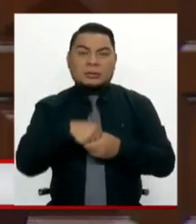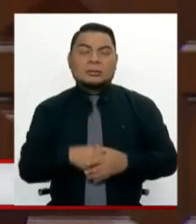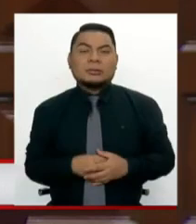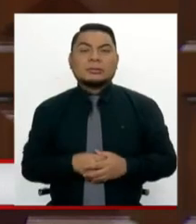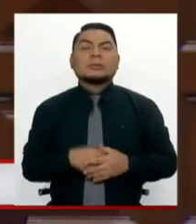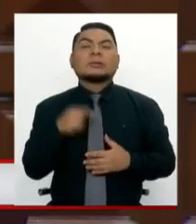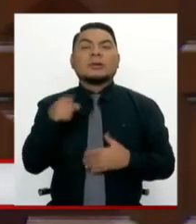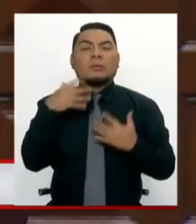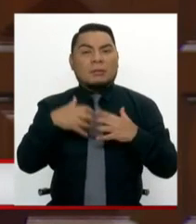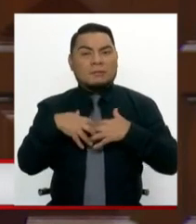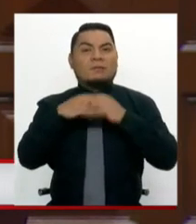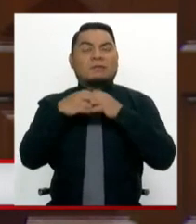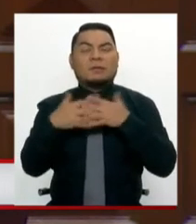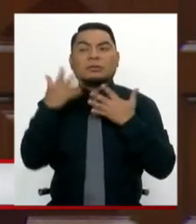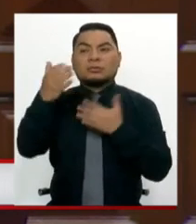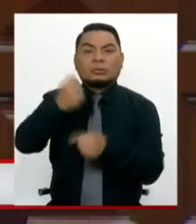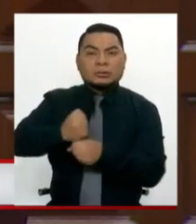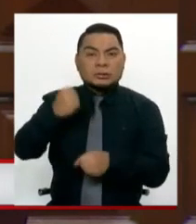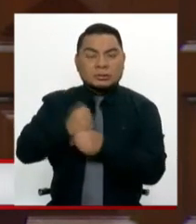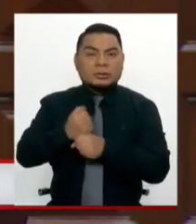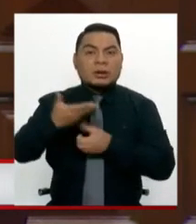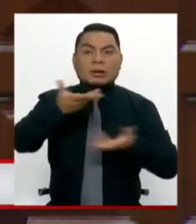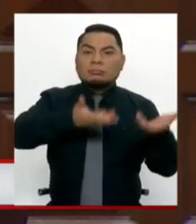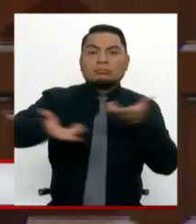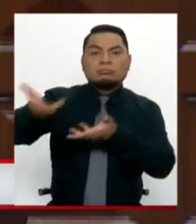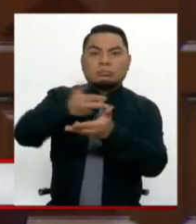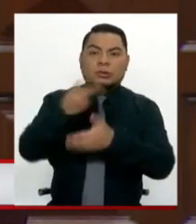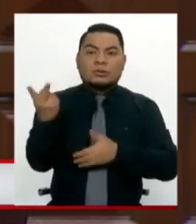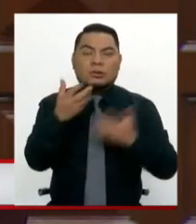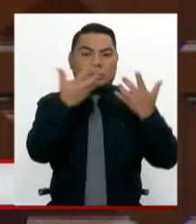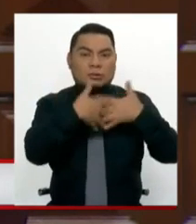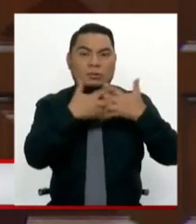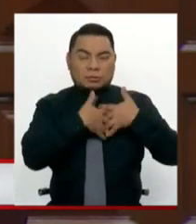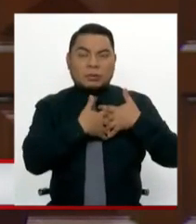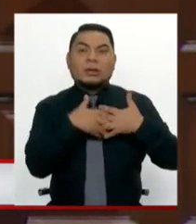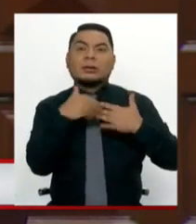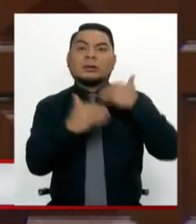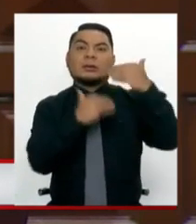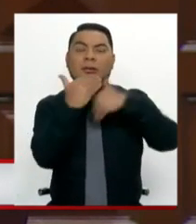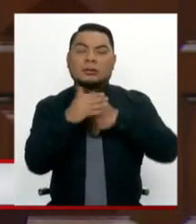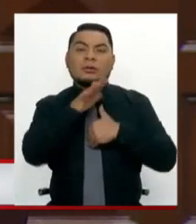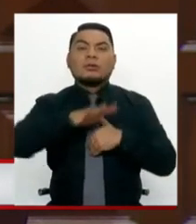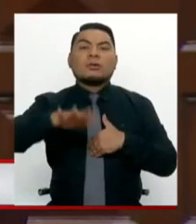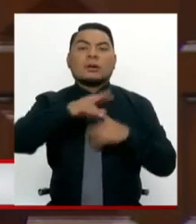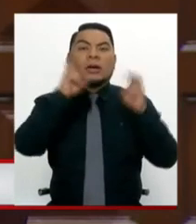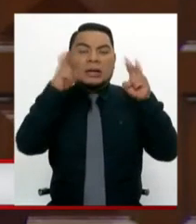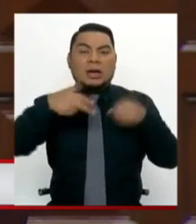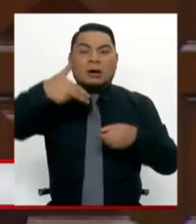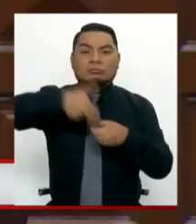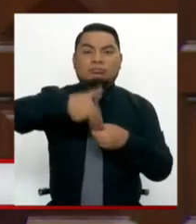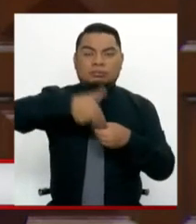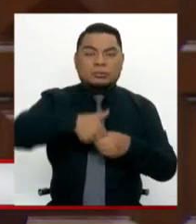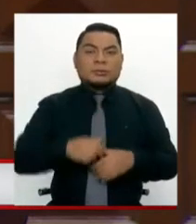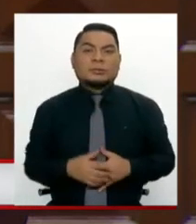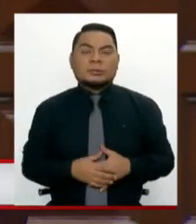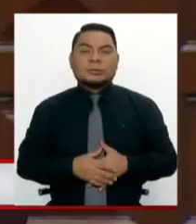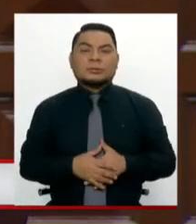vertical, fortaleciendo su desempeño cooperativo y competitividad dentro del sector hidrocarburos.